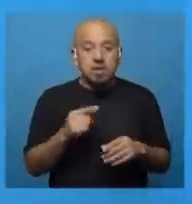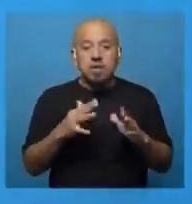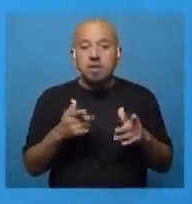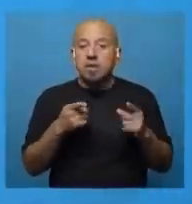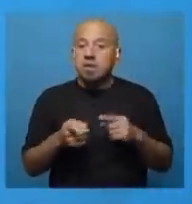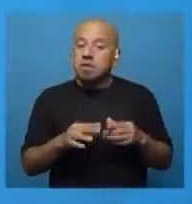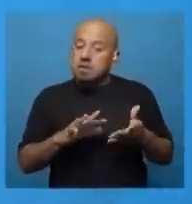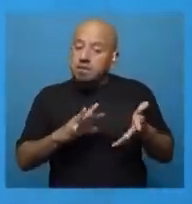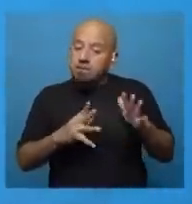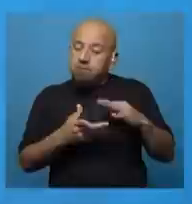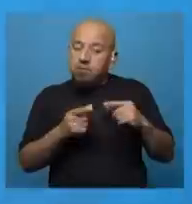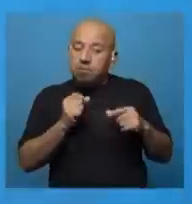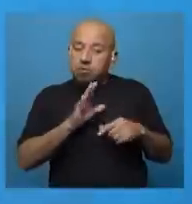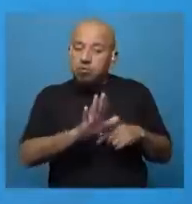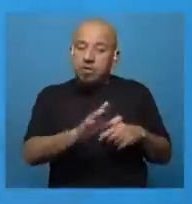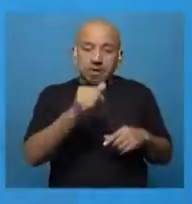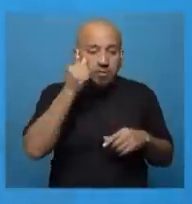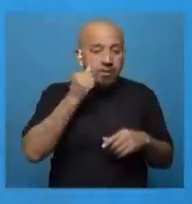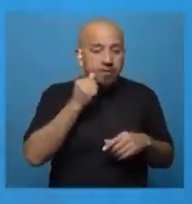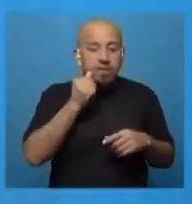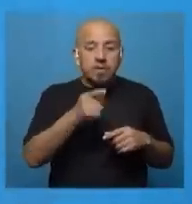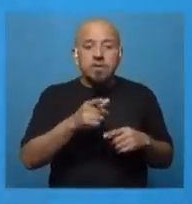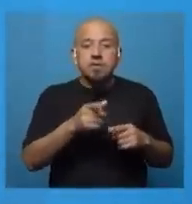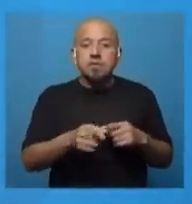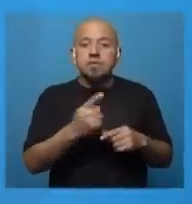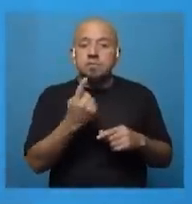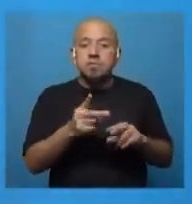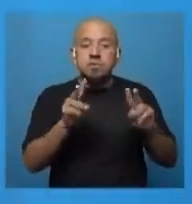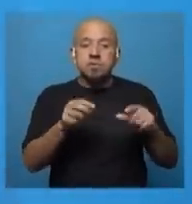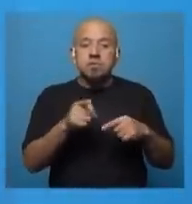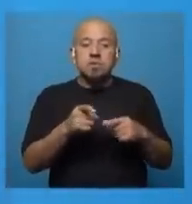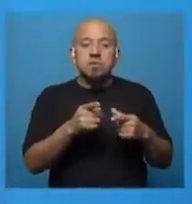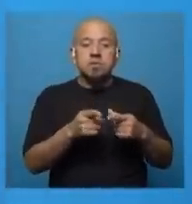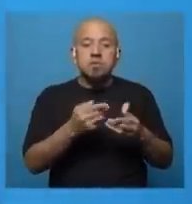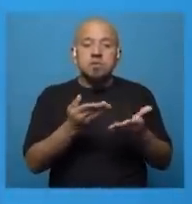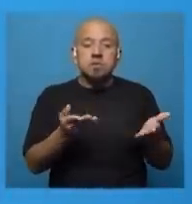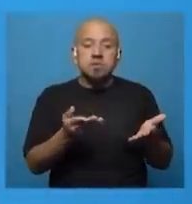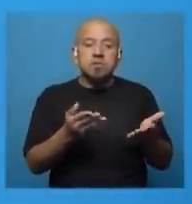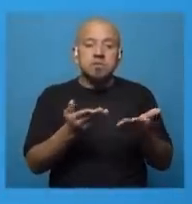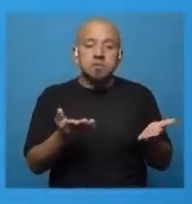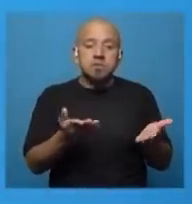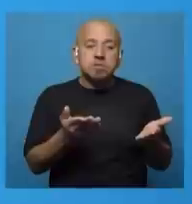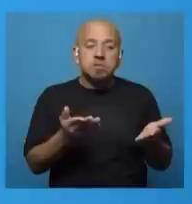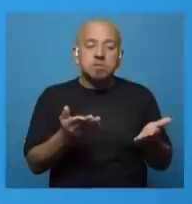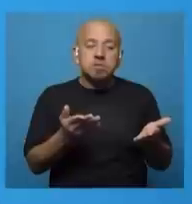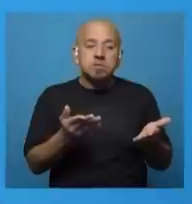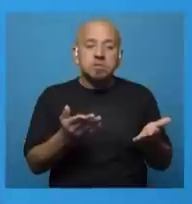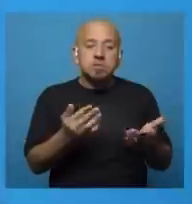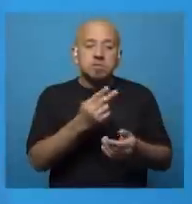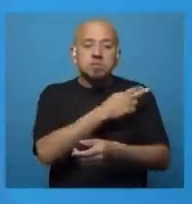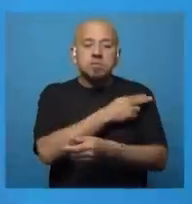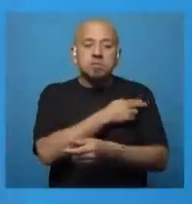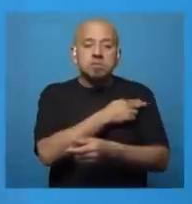en esa práctica más fiosa un eje involucrado en esa práctica eran Ni más ni menos que el jefe de la custodia